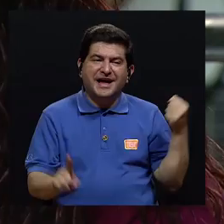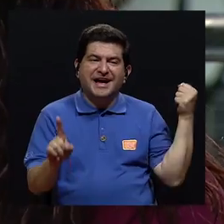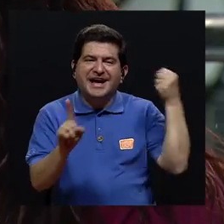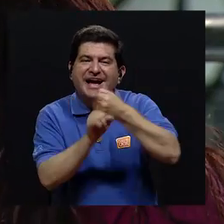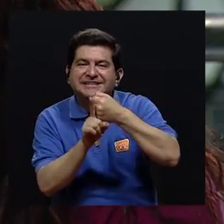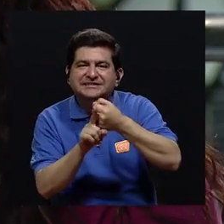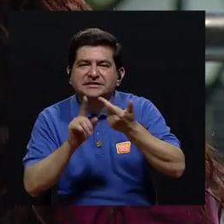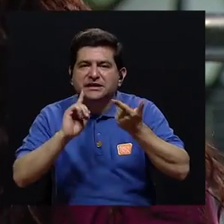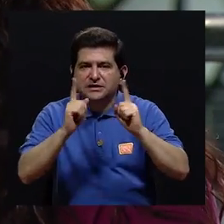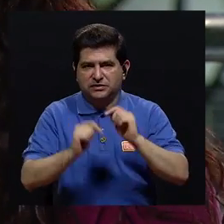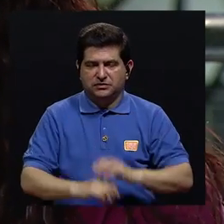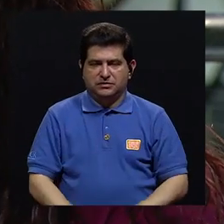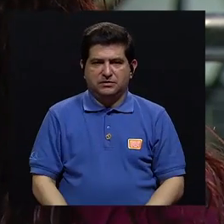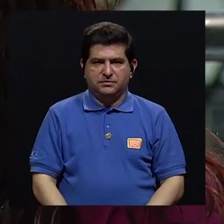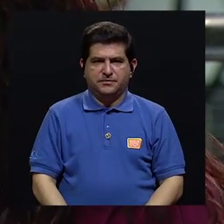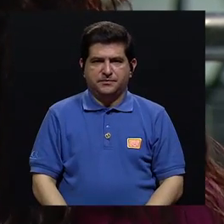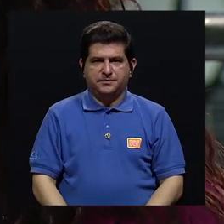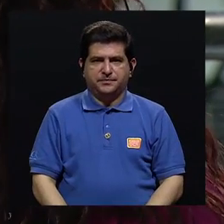un accidente sería